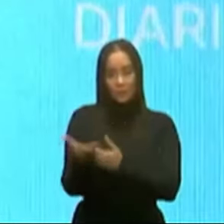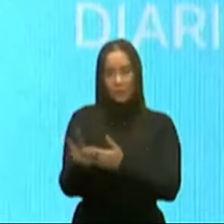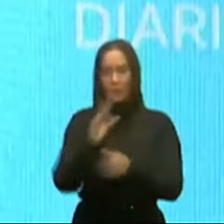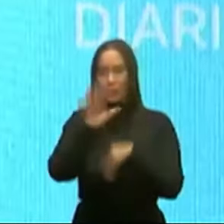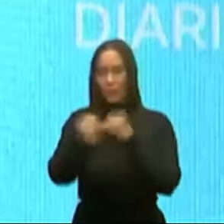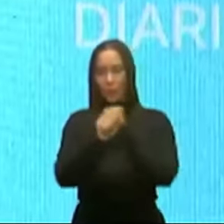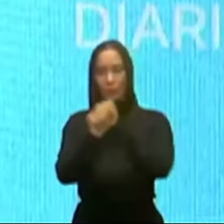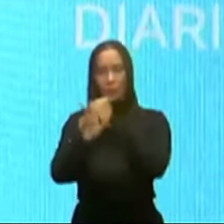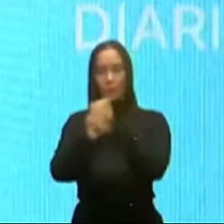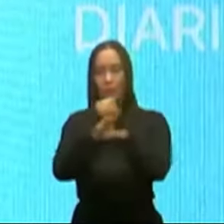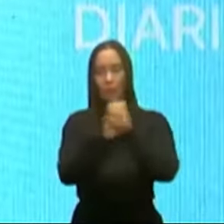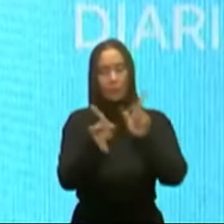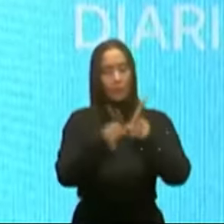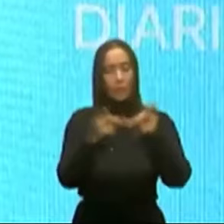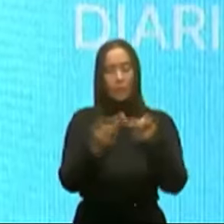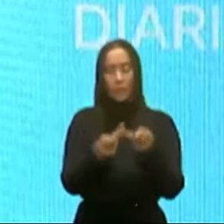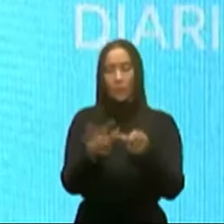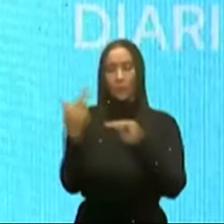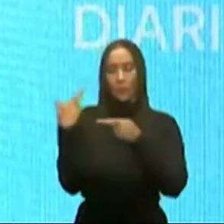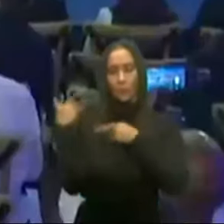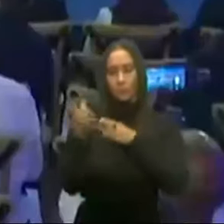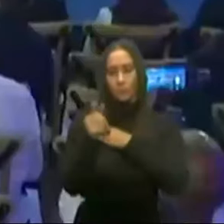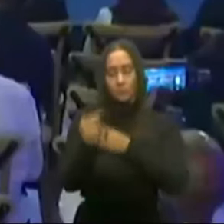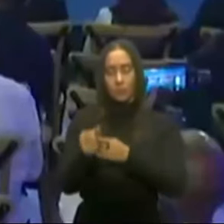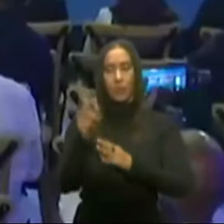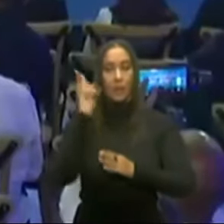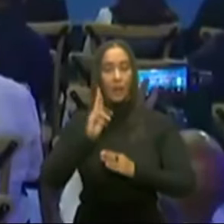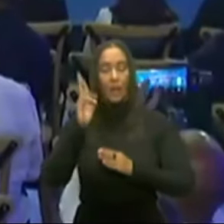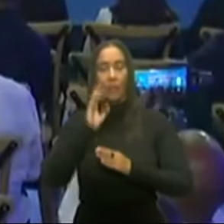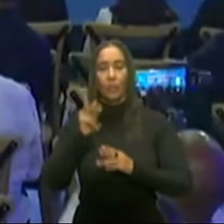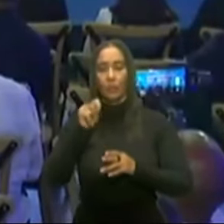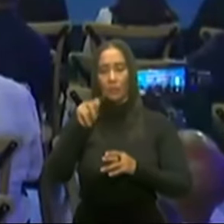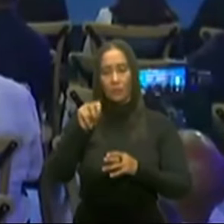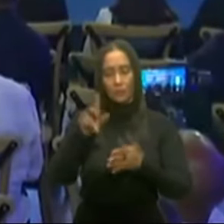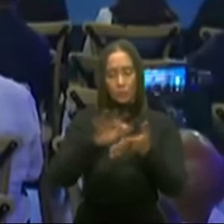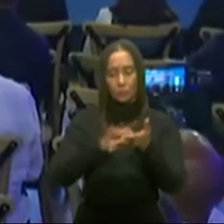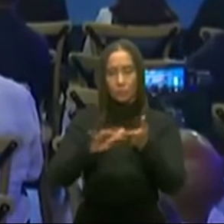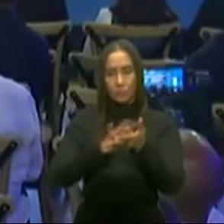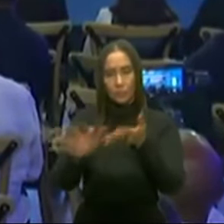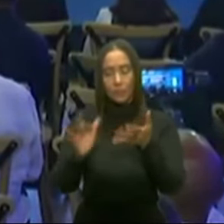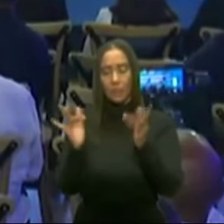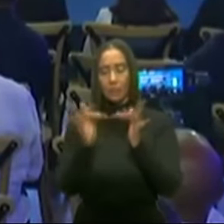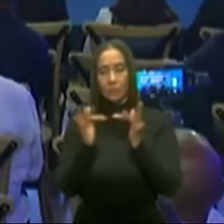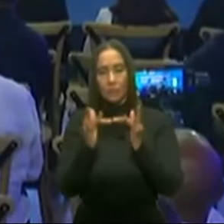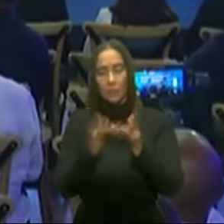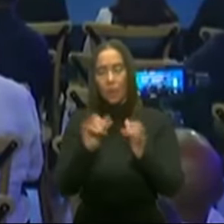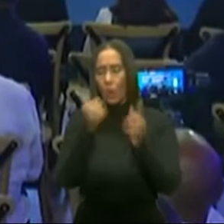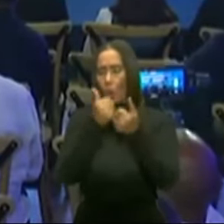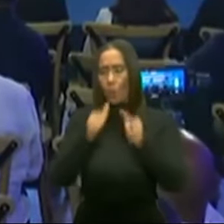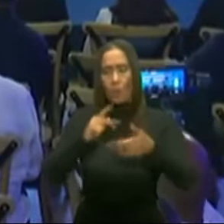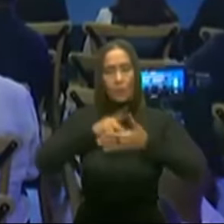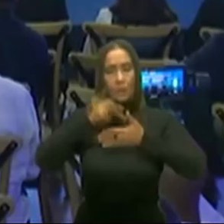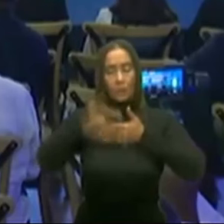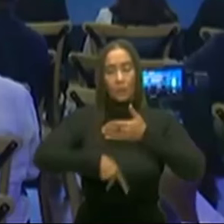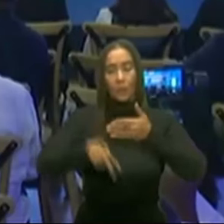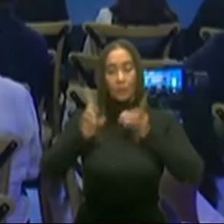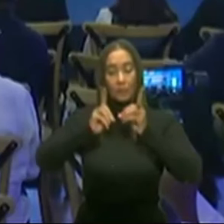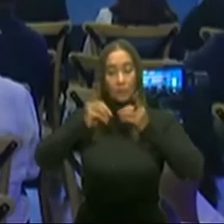publicación diaria o periódica. En los medios radiales, televisivos o digitales, cada programa de cualquier índole tendrá un